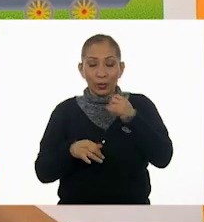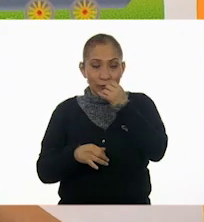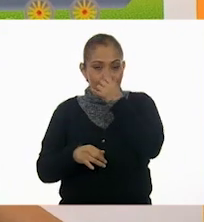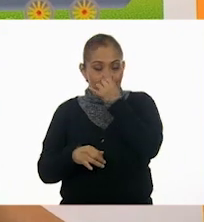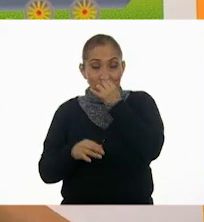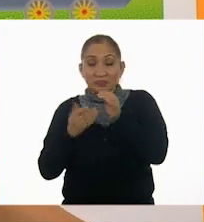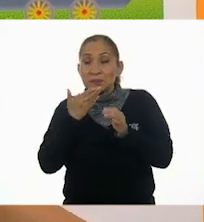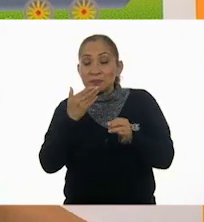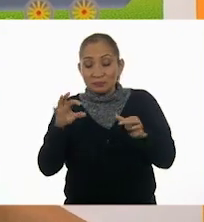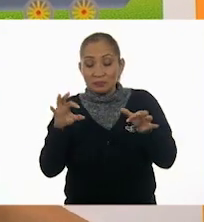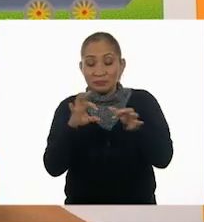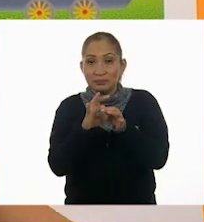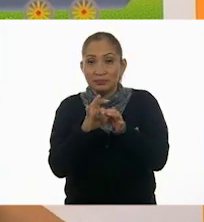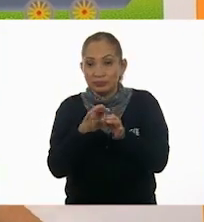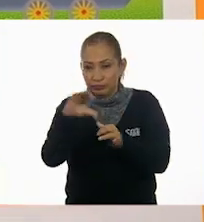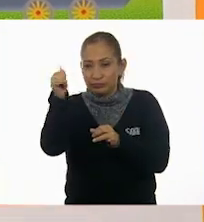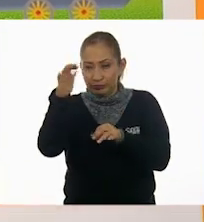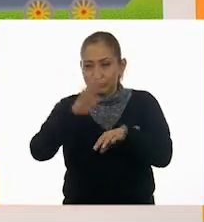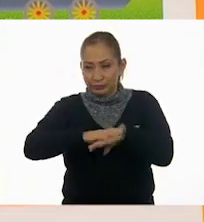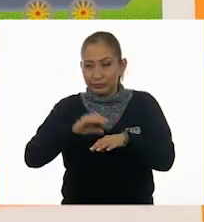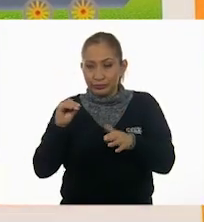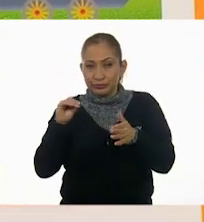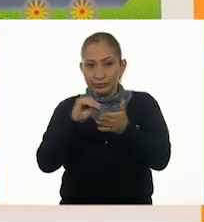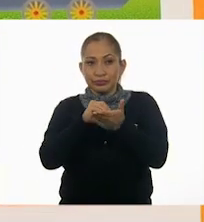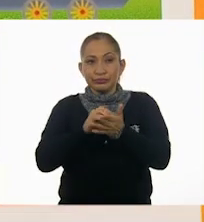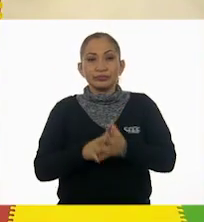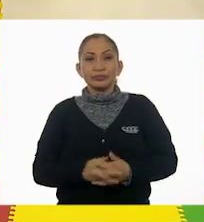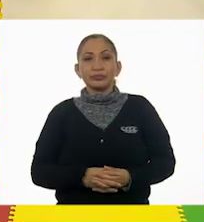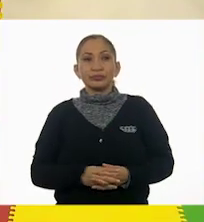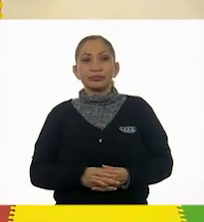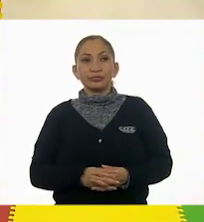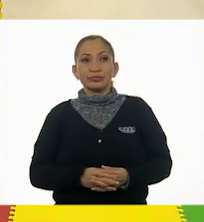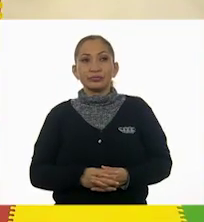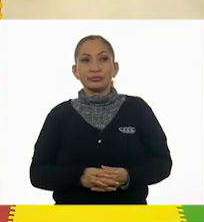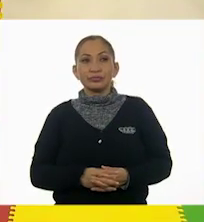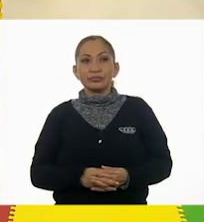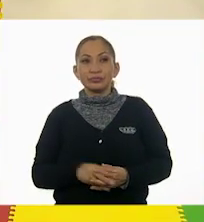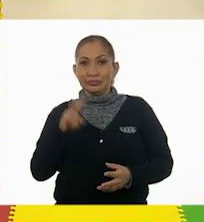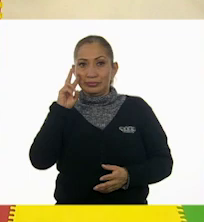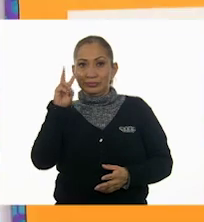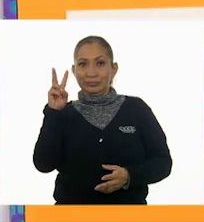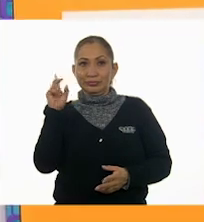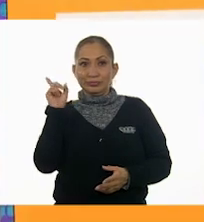¡Oh! ¡Embonó! Otra más. Aquí está esta.